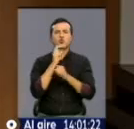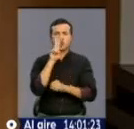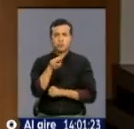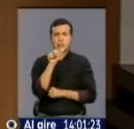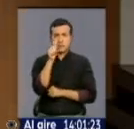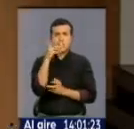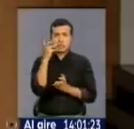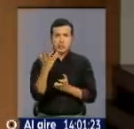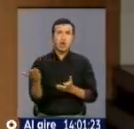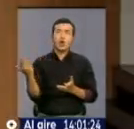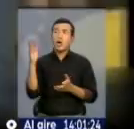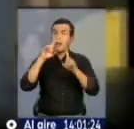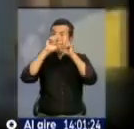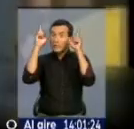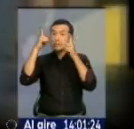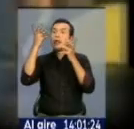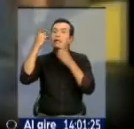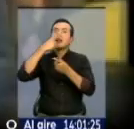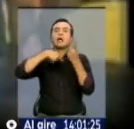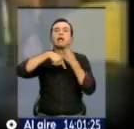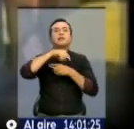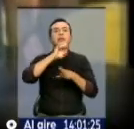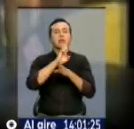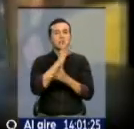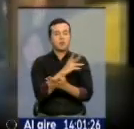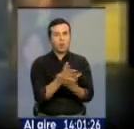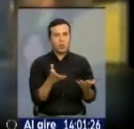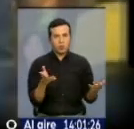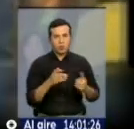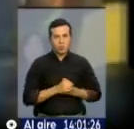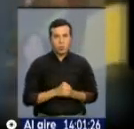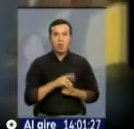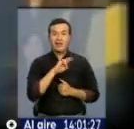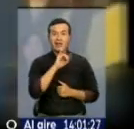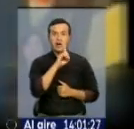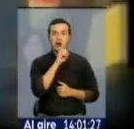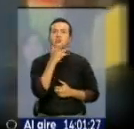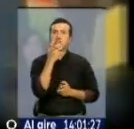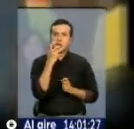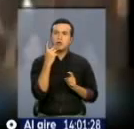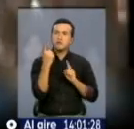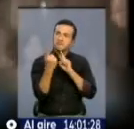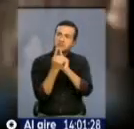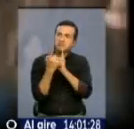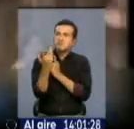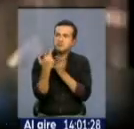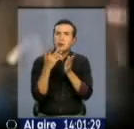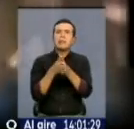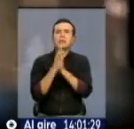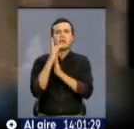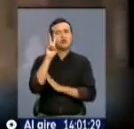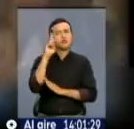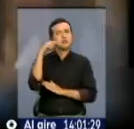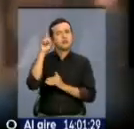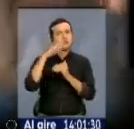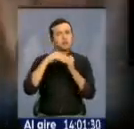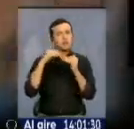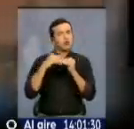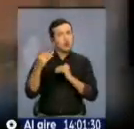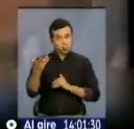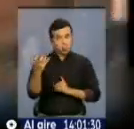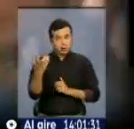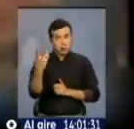la manera de retornar al Ecuador. En su declaración, Santos aseguró que Ricardo R. buscó un encuentro en ese año para pedirle 2 millones de dólares a cambio de